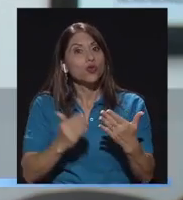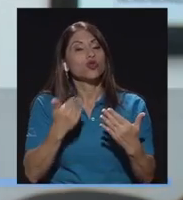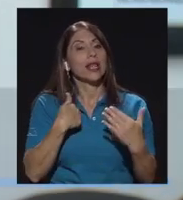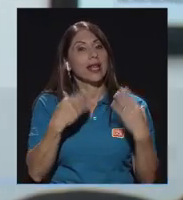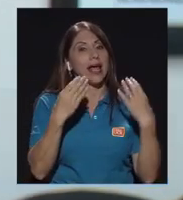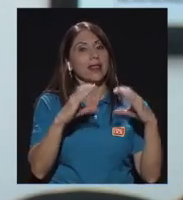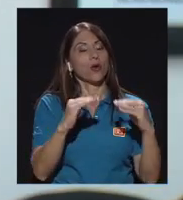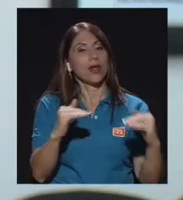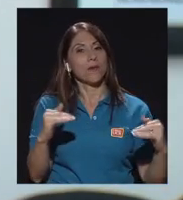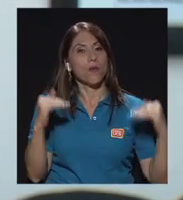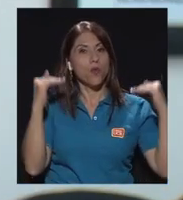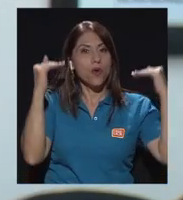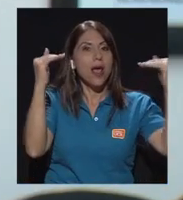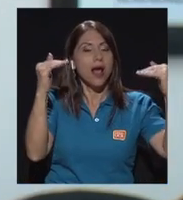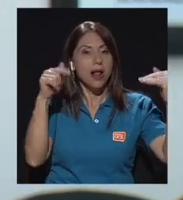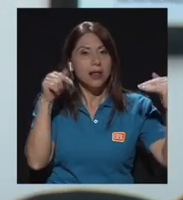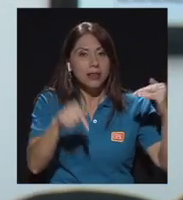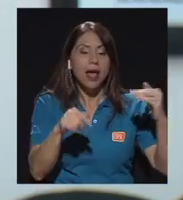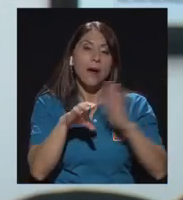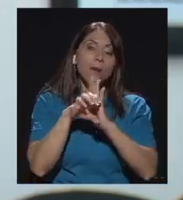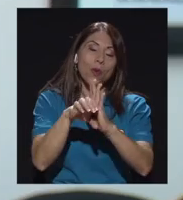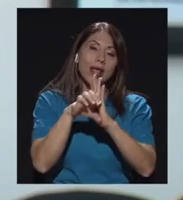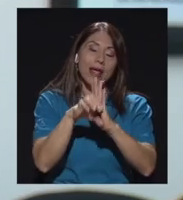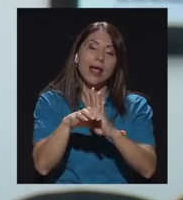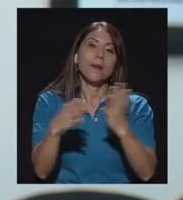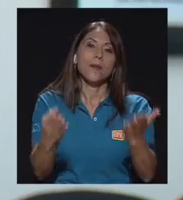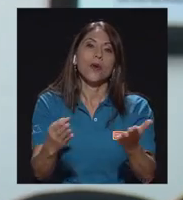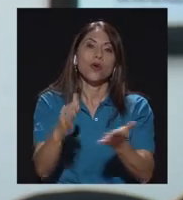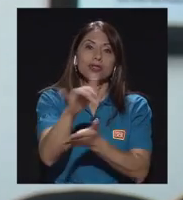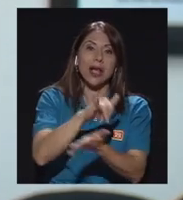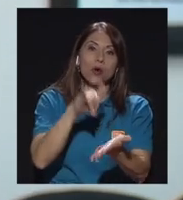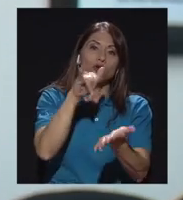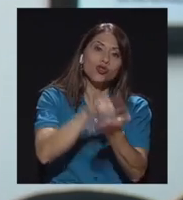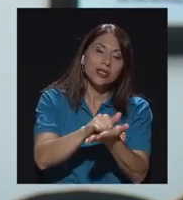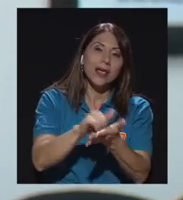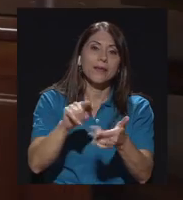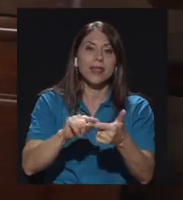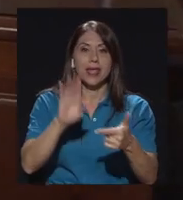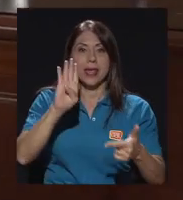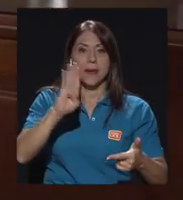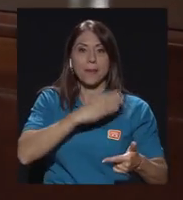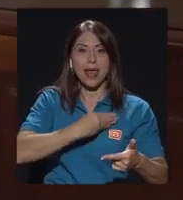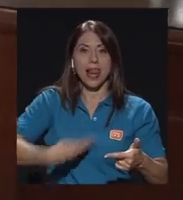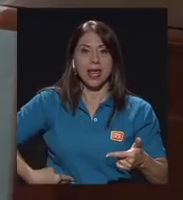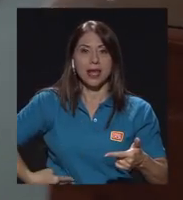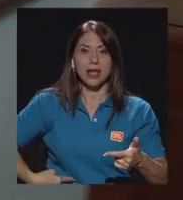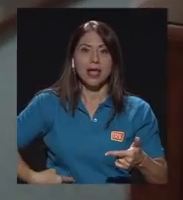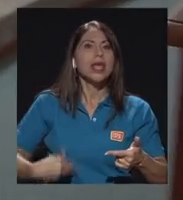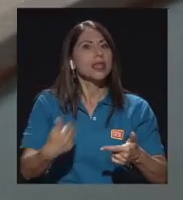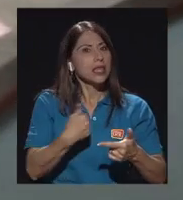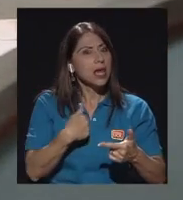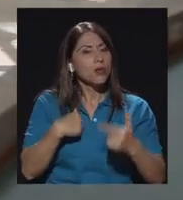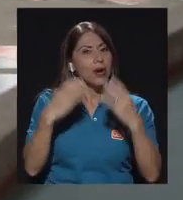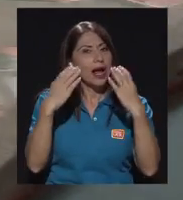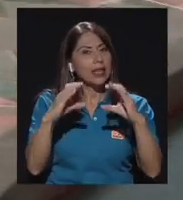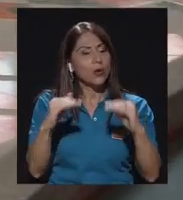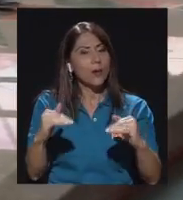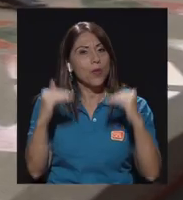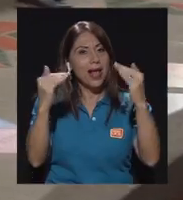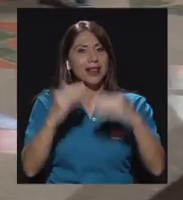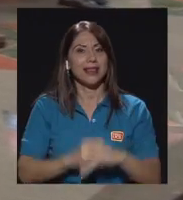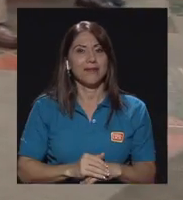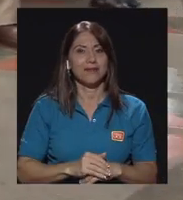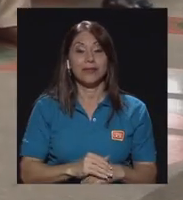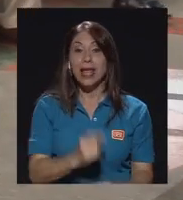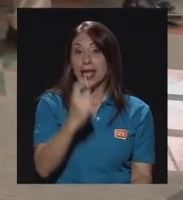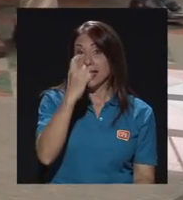alta. Es, por ejemplo, el caso de San José y Belén, tienen una categoría muy alta. El cantón